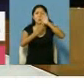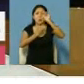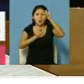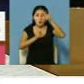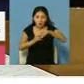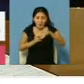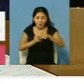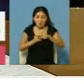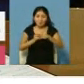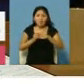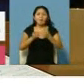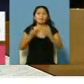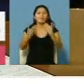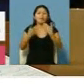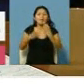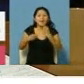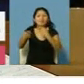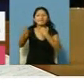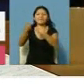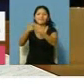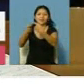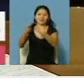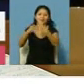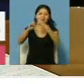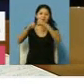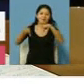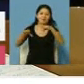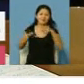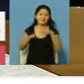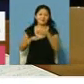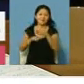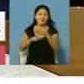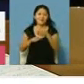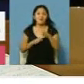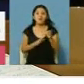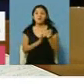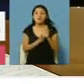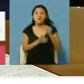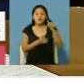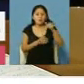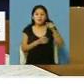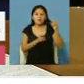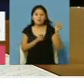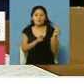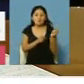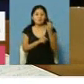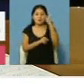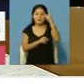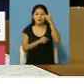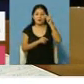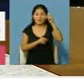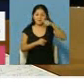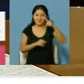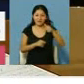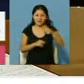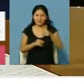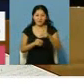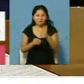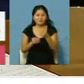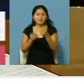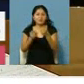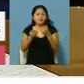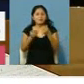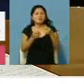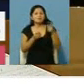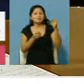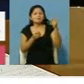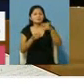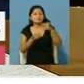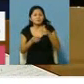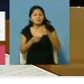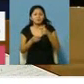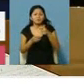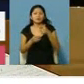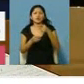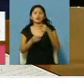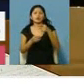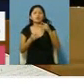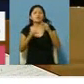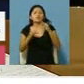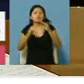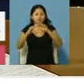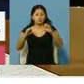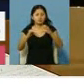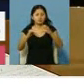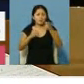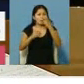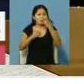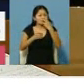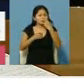lo que esto significa porque hoy tener un proyecto de 300 megavatios de energía renovable